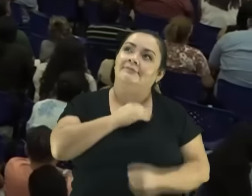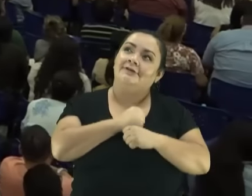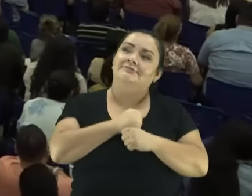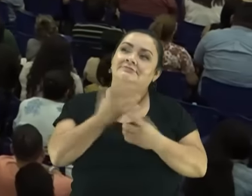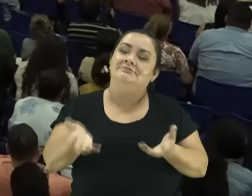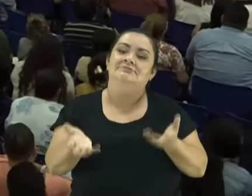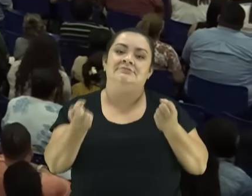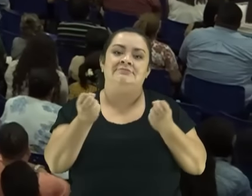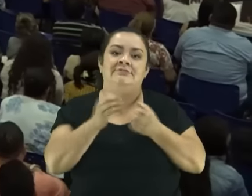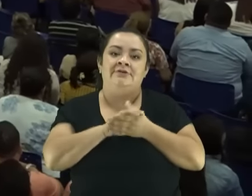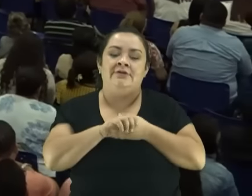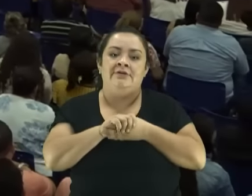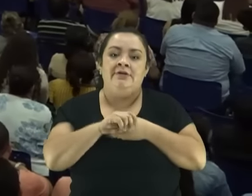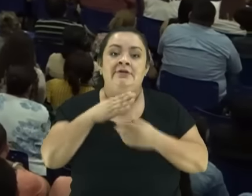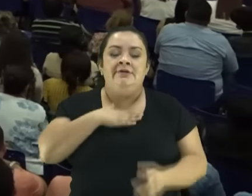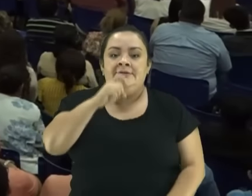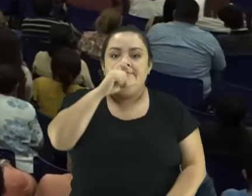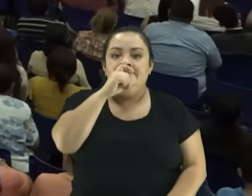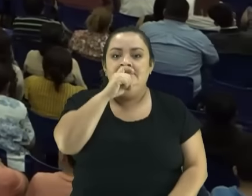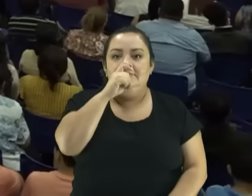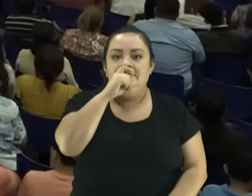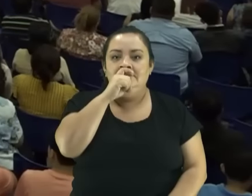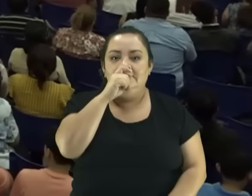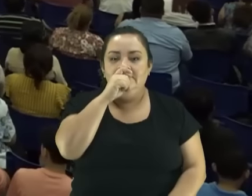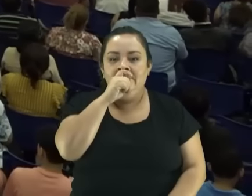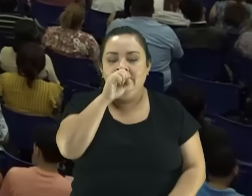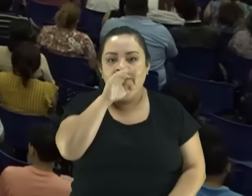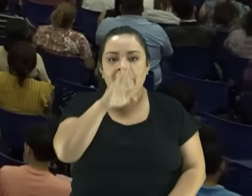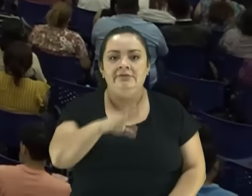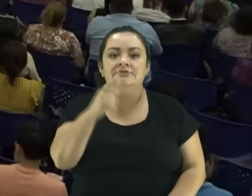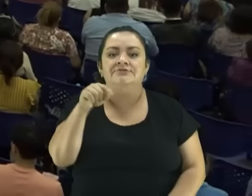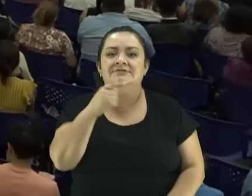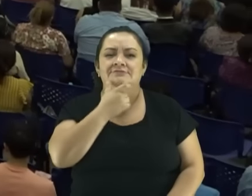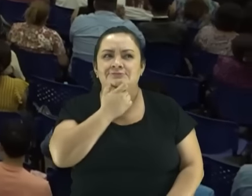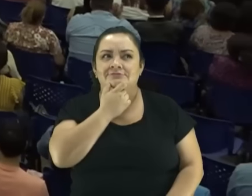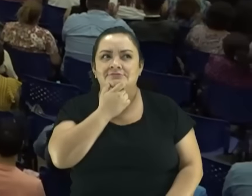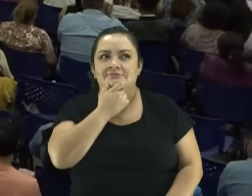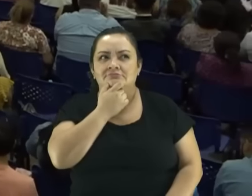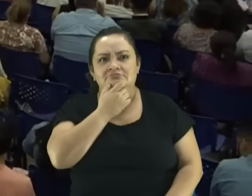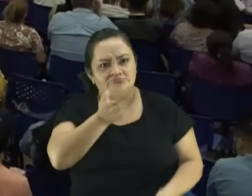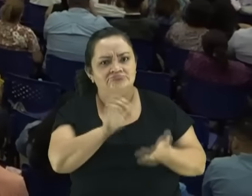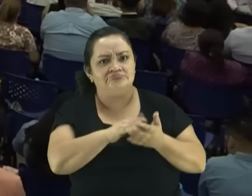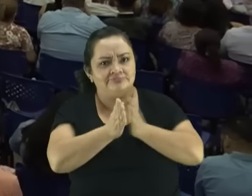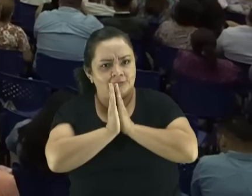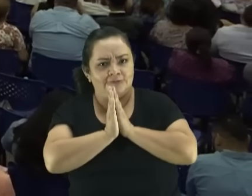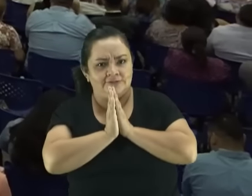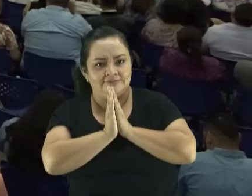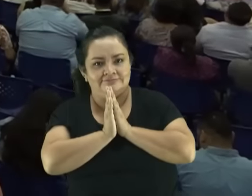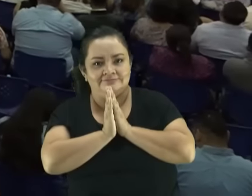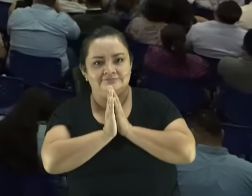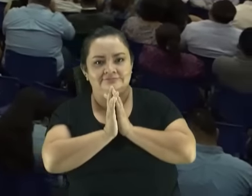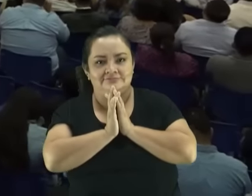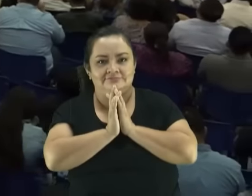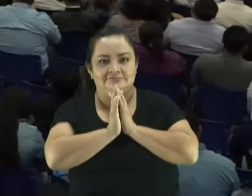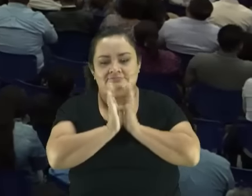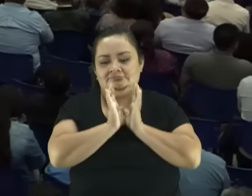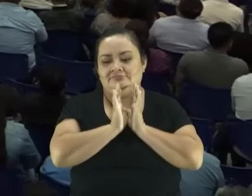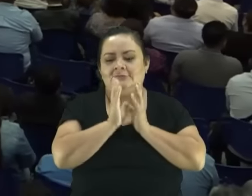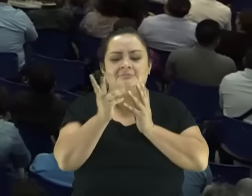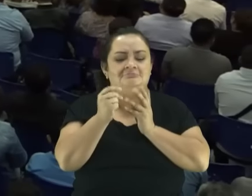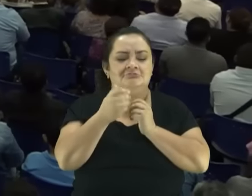salvo mi papá era muy abierto en esto y decía si usted tiene una duda ore hermano ore no pasa nada si aquí no le van llevando la